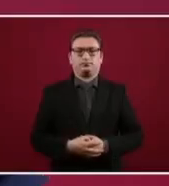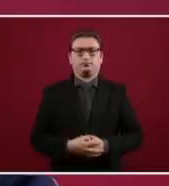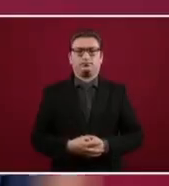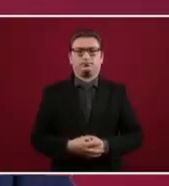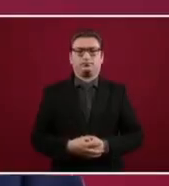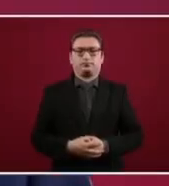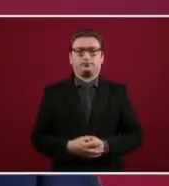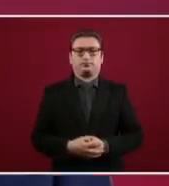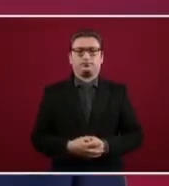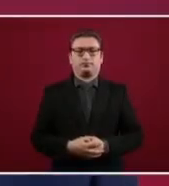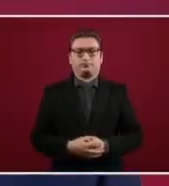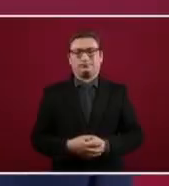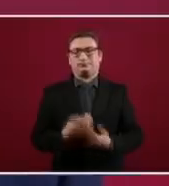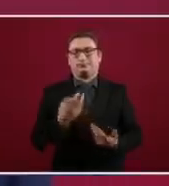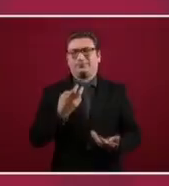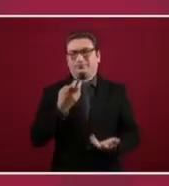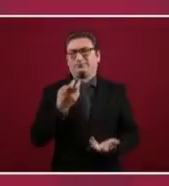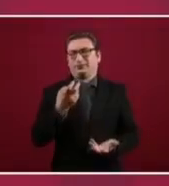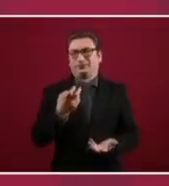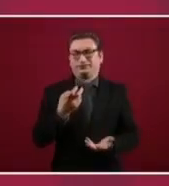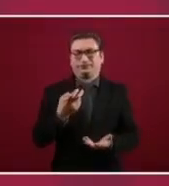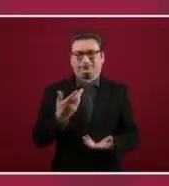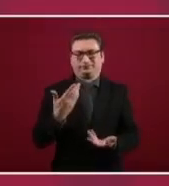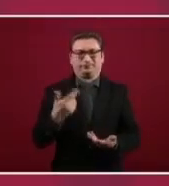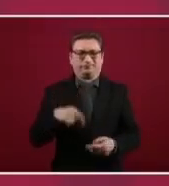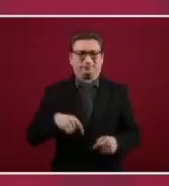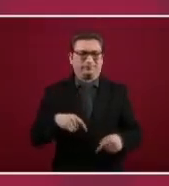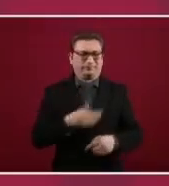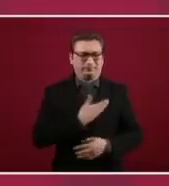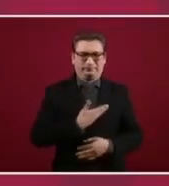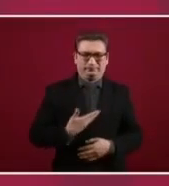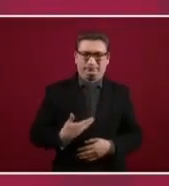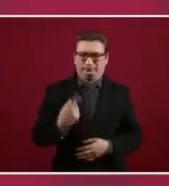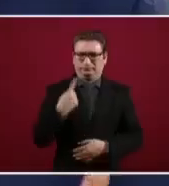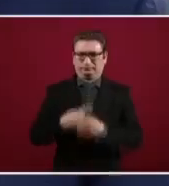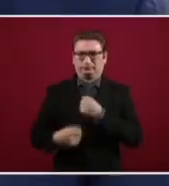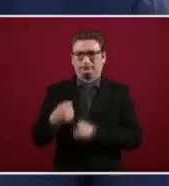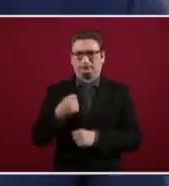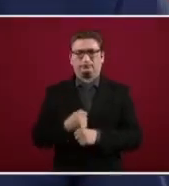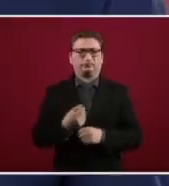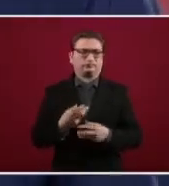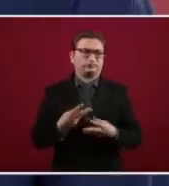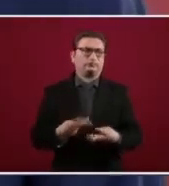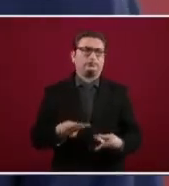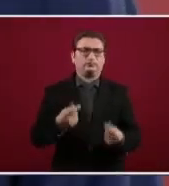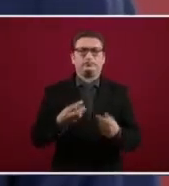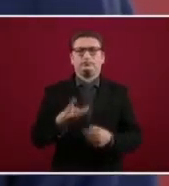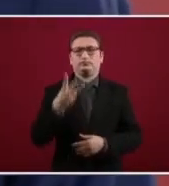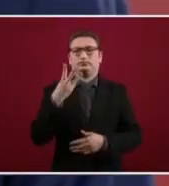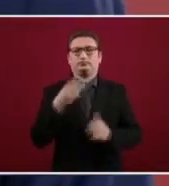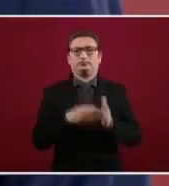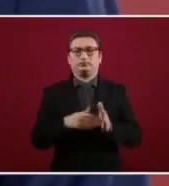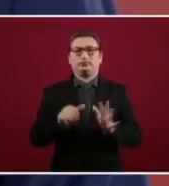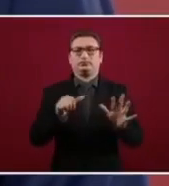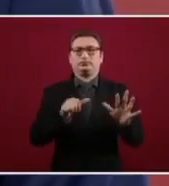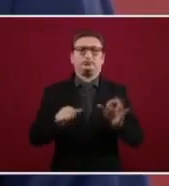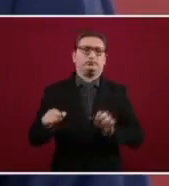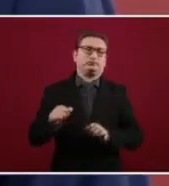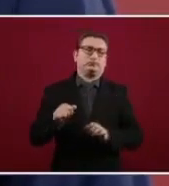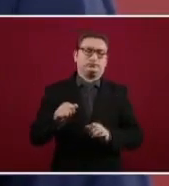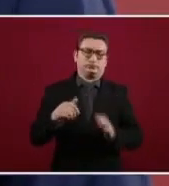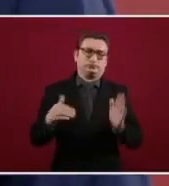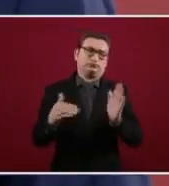por eso en presidencia el año pasado se gastaron 3600